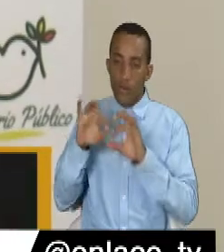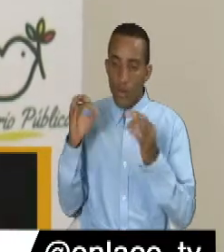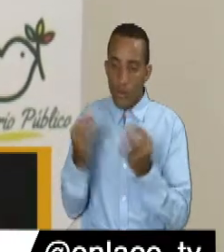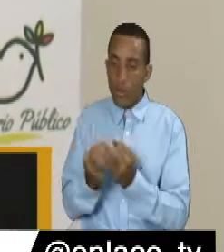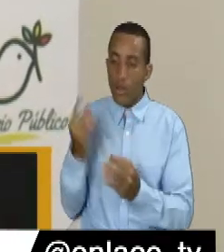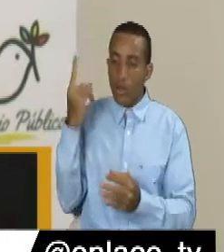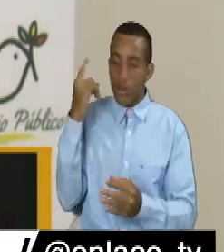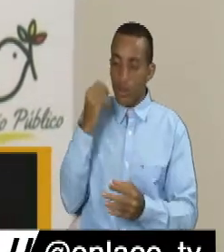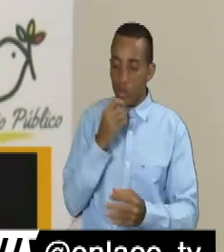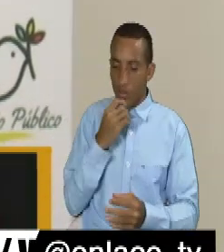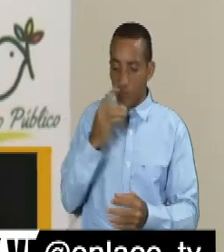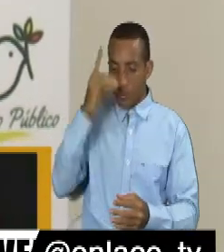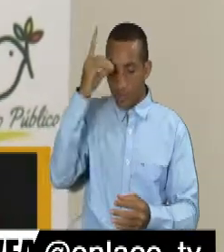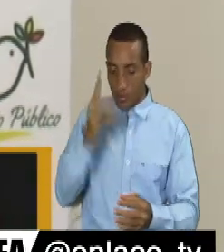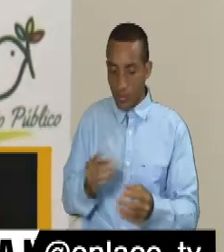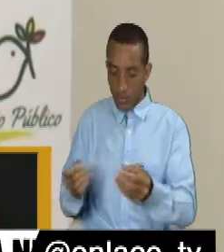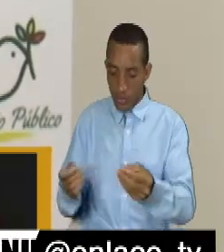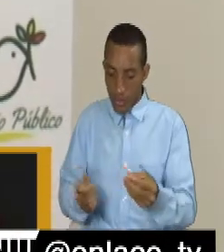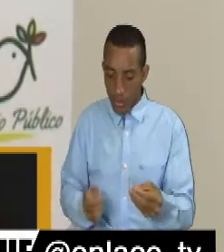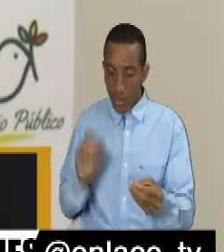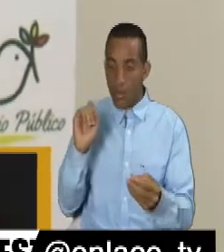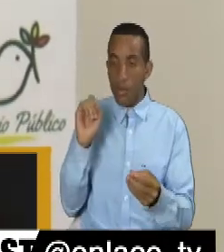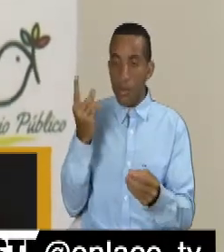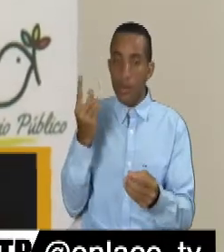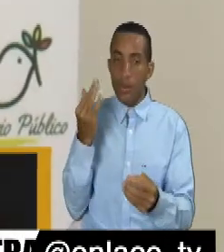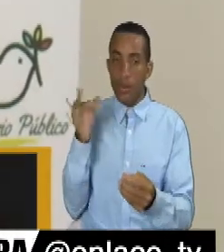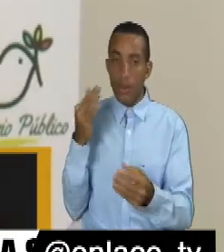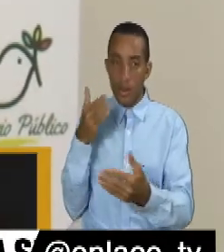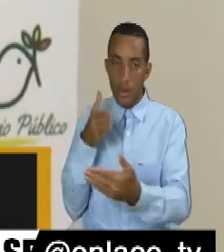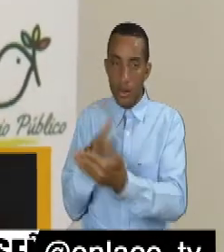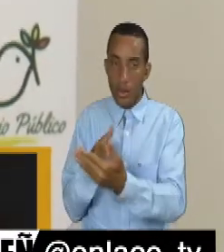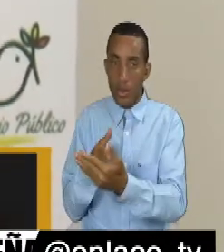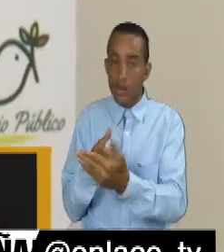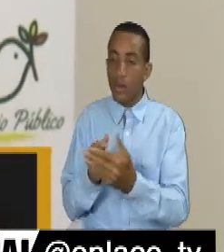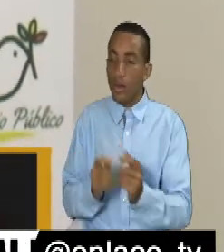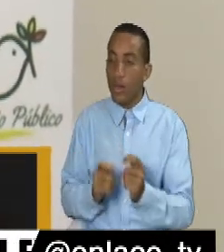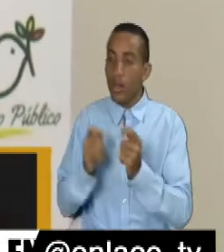la decisión. La primera tutela que se presentó ante el juez